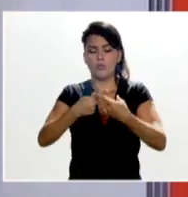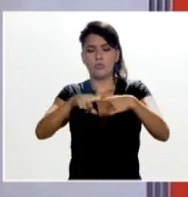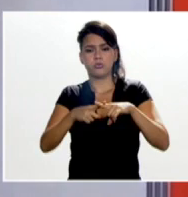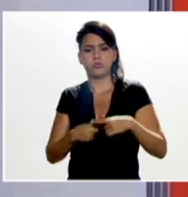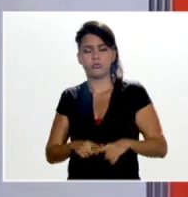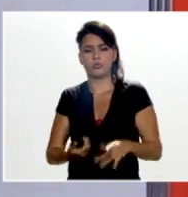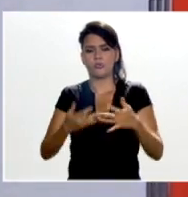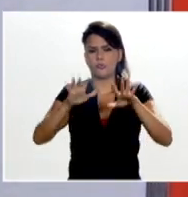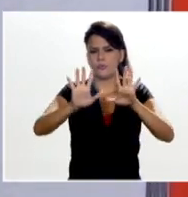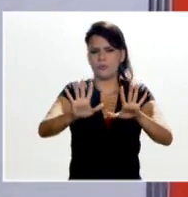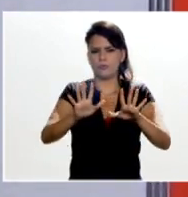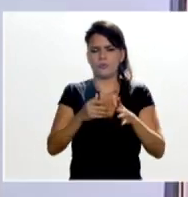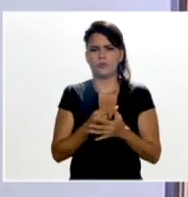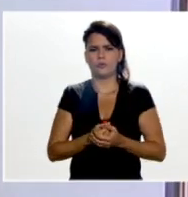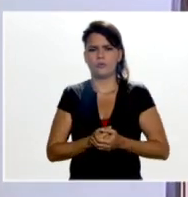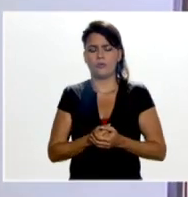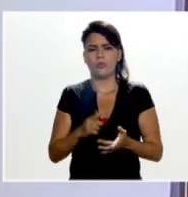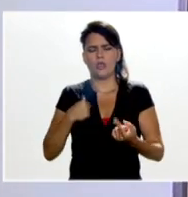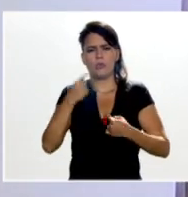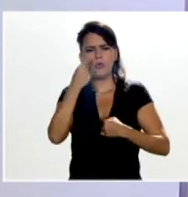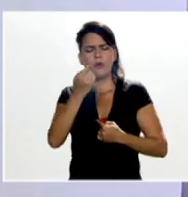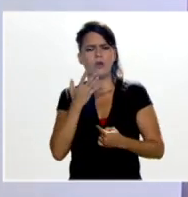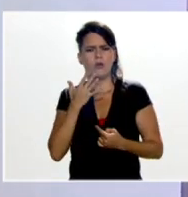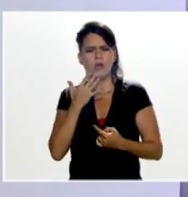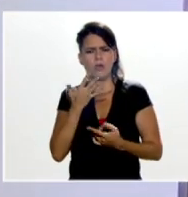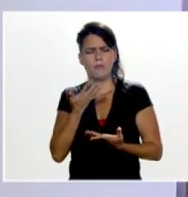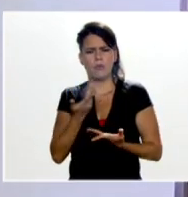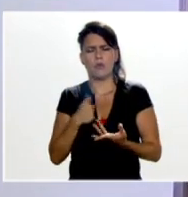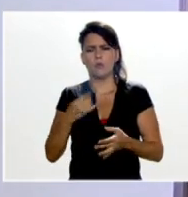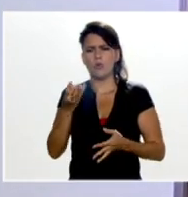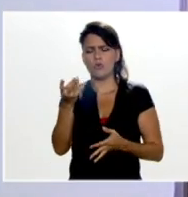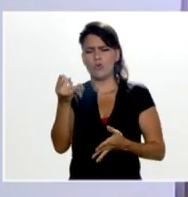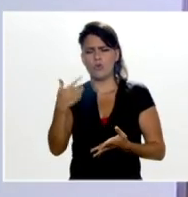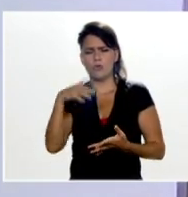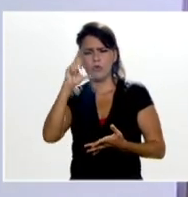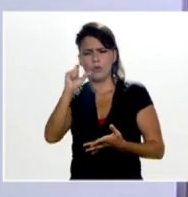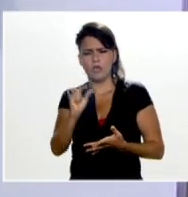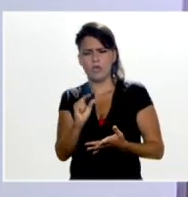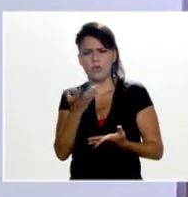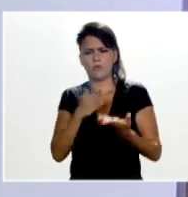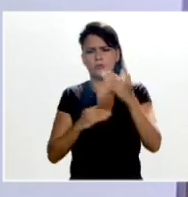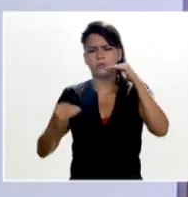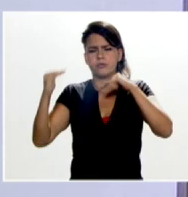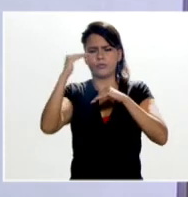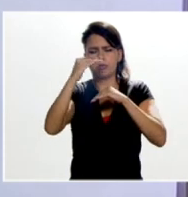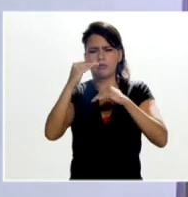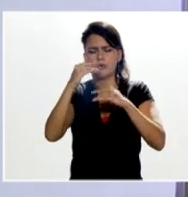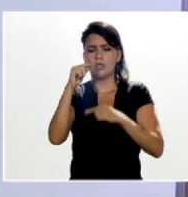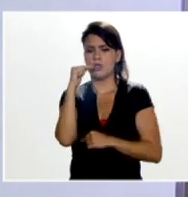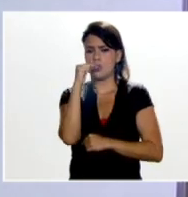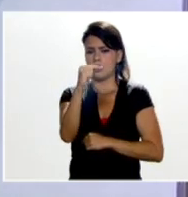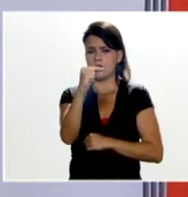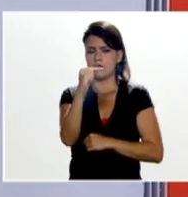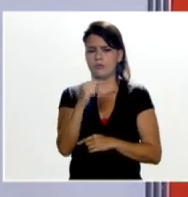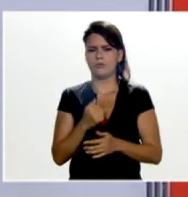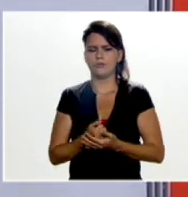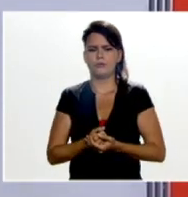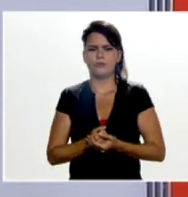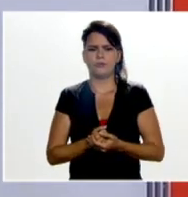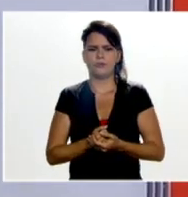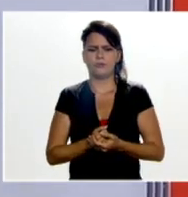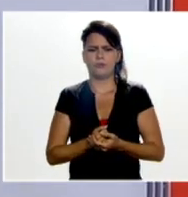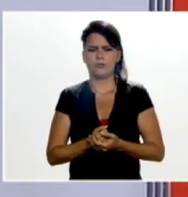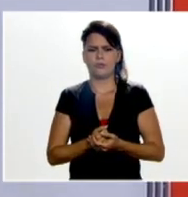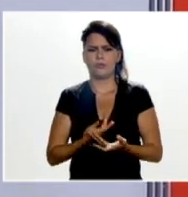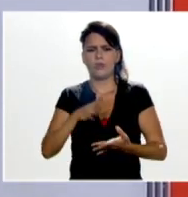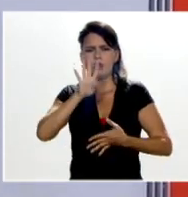10. Acabamos de ver en los ejemplos que como es un número pequeño, el exponente va a ser negativo. Entonces,